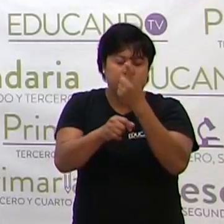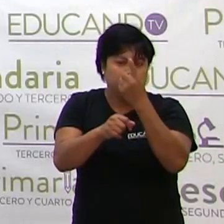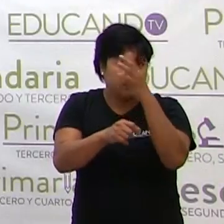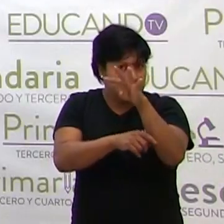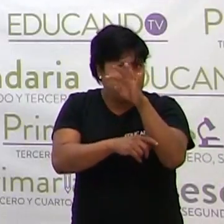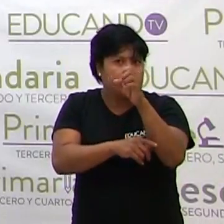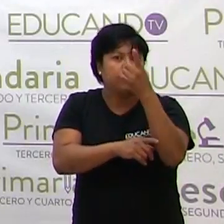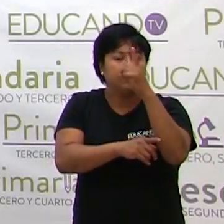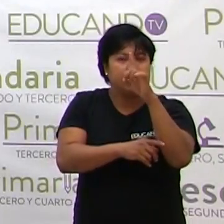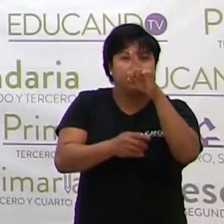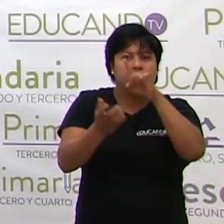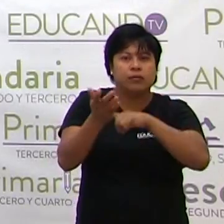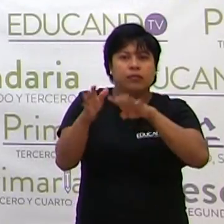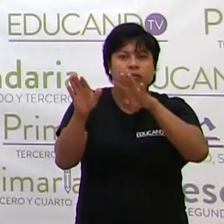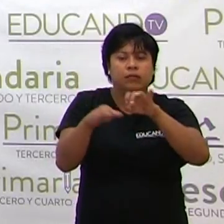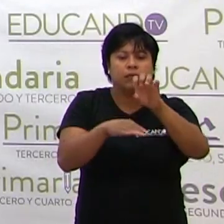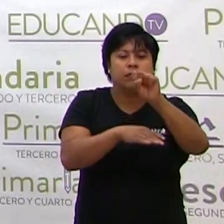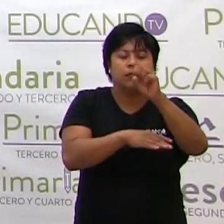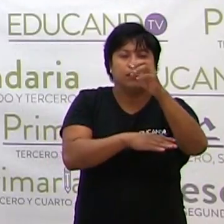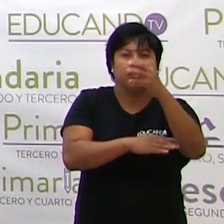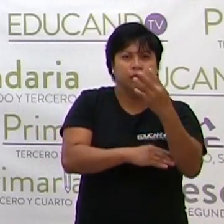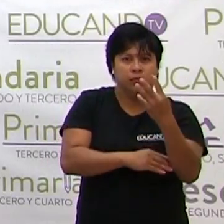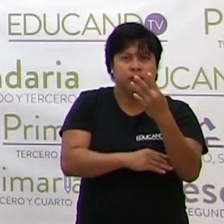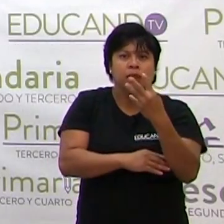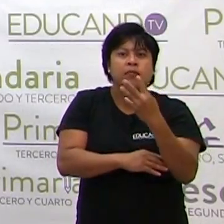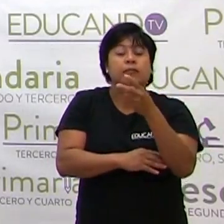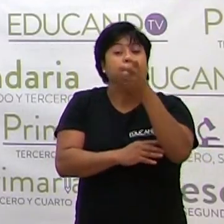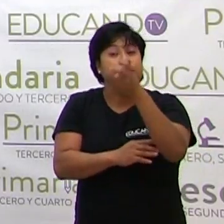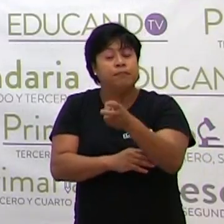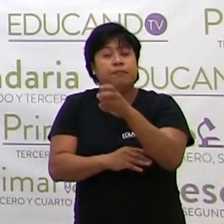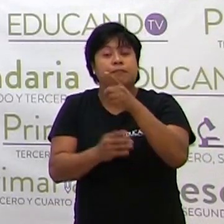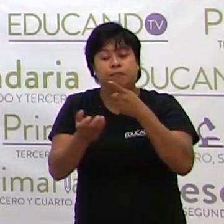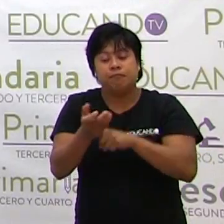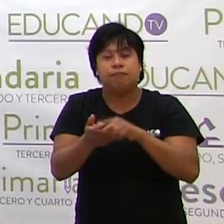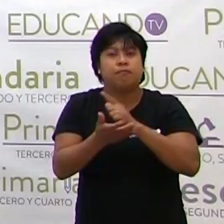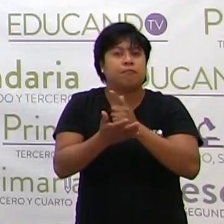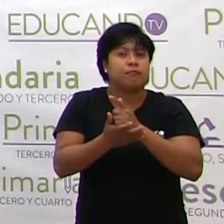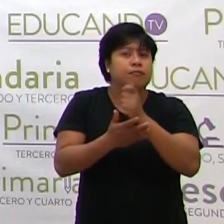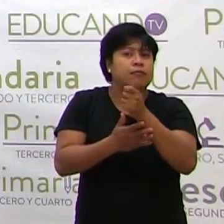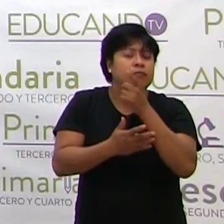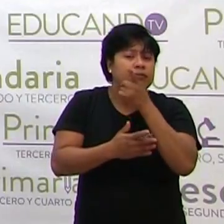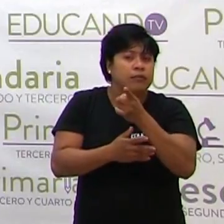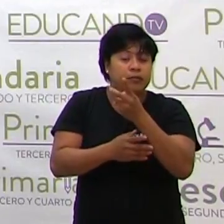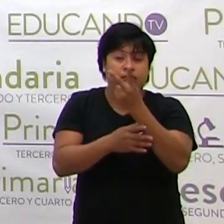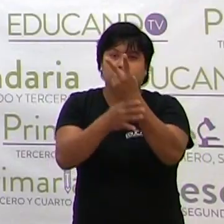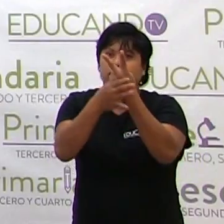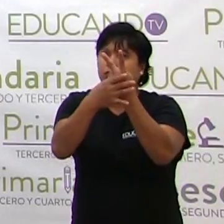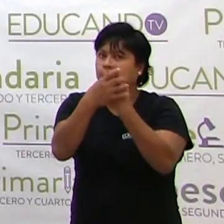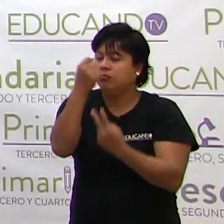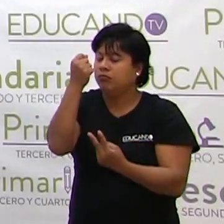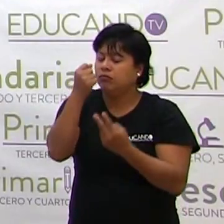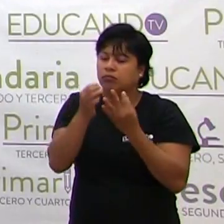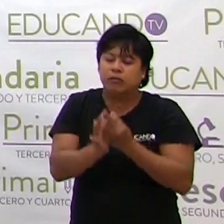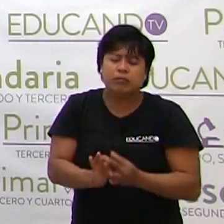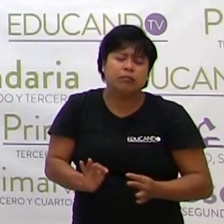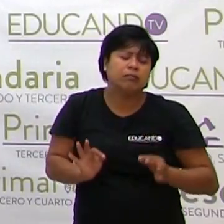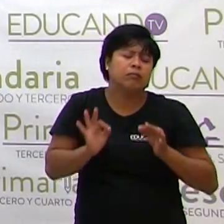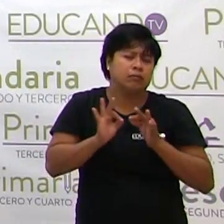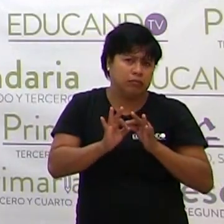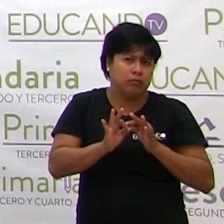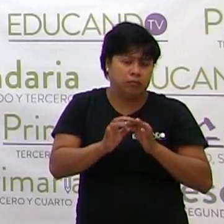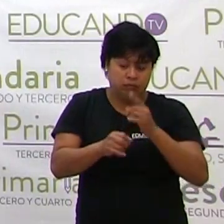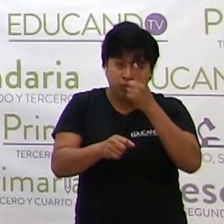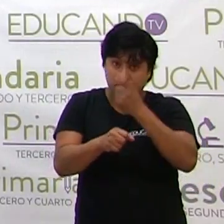diciembre de 1964. En ella nos dice dos cosas muy importantes. La